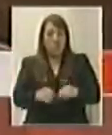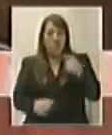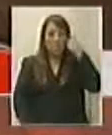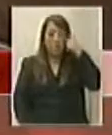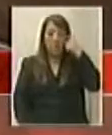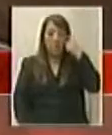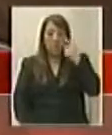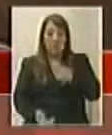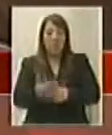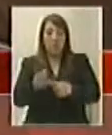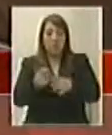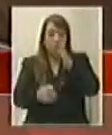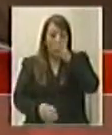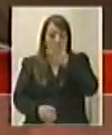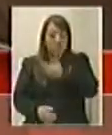sosteniendo que...